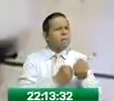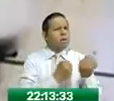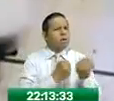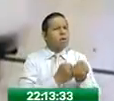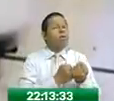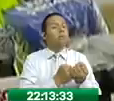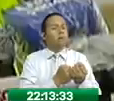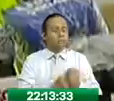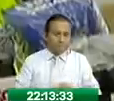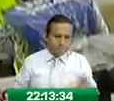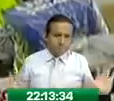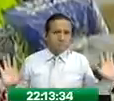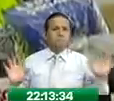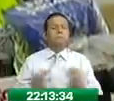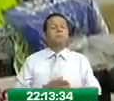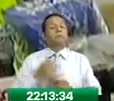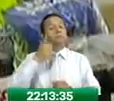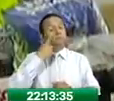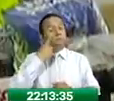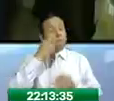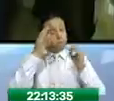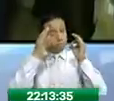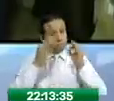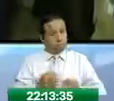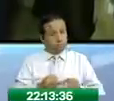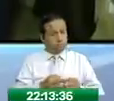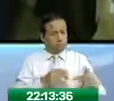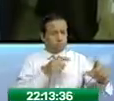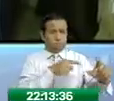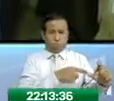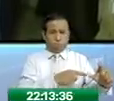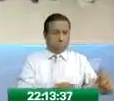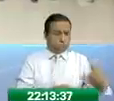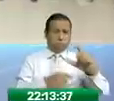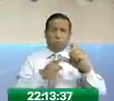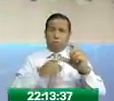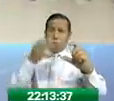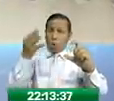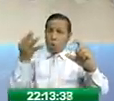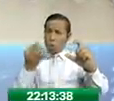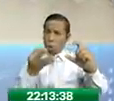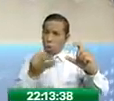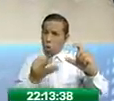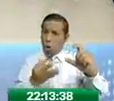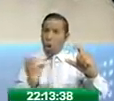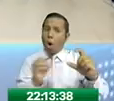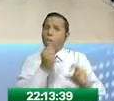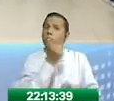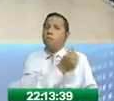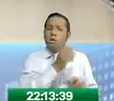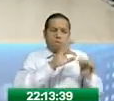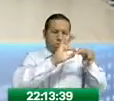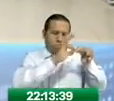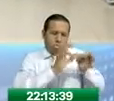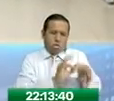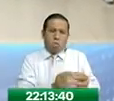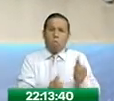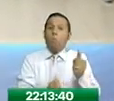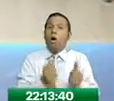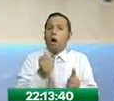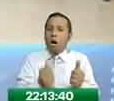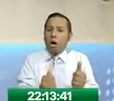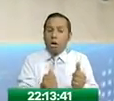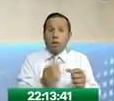A fin de que se determine si efectivamente este carnet tiene originalidad, de ser el caso de que sí, podríamos presumir